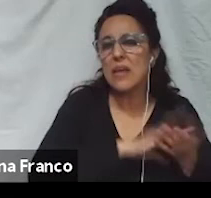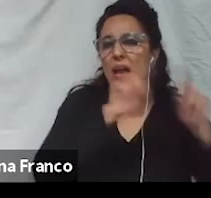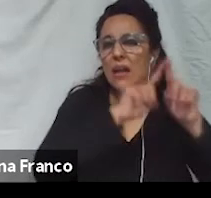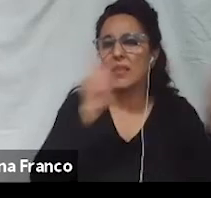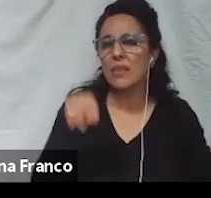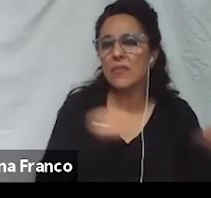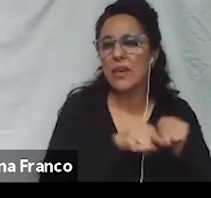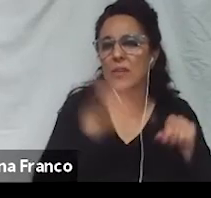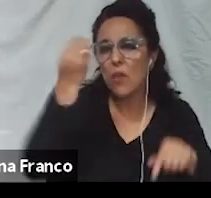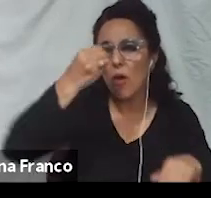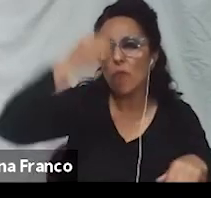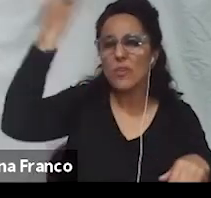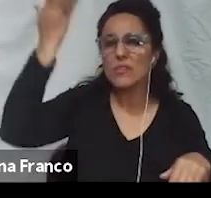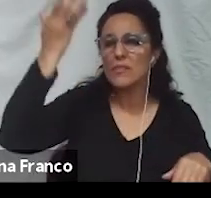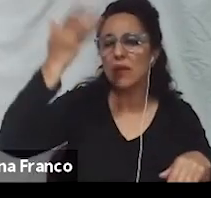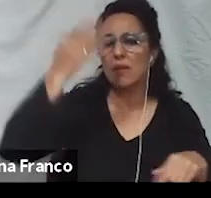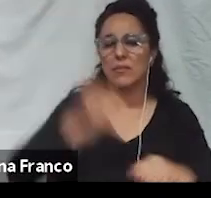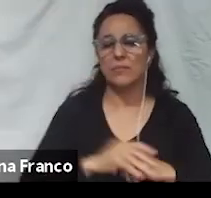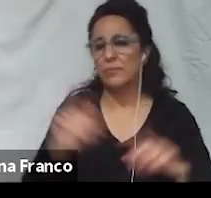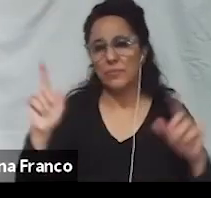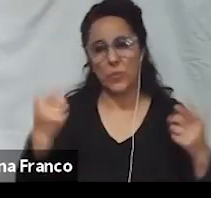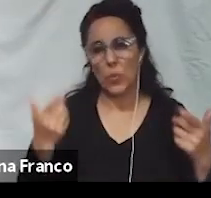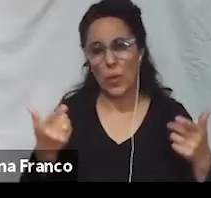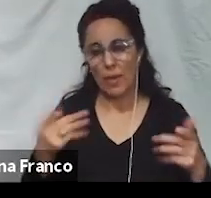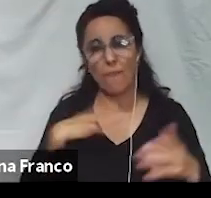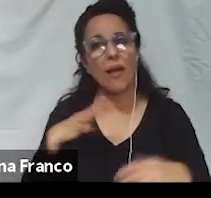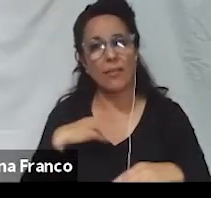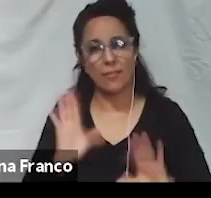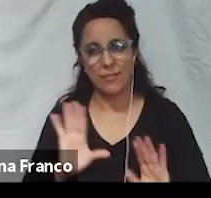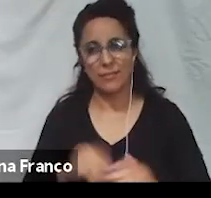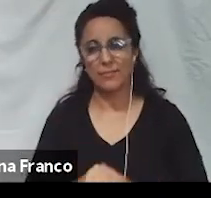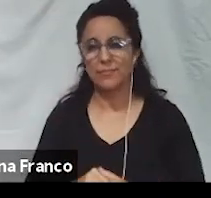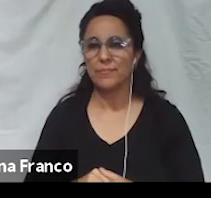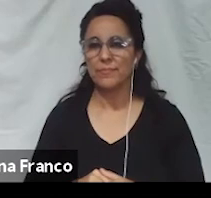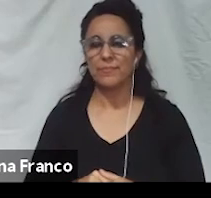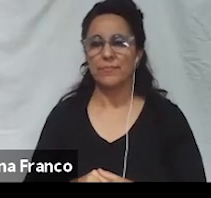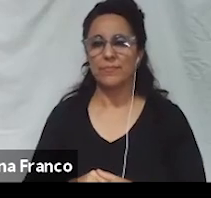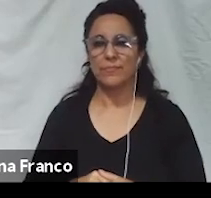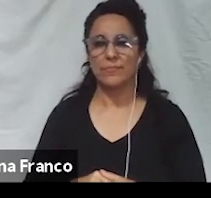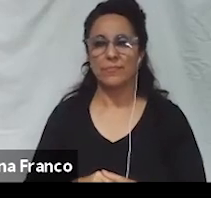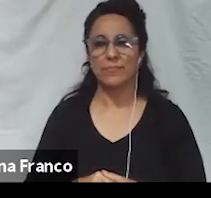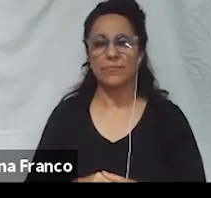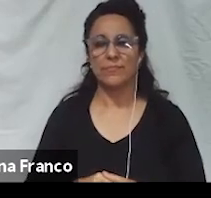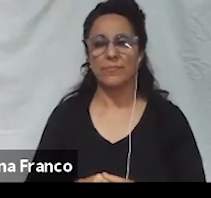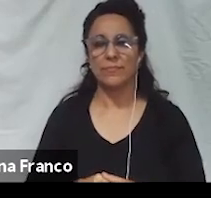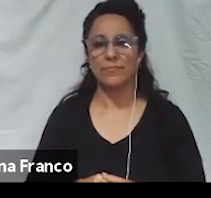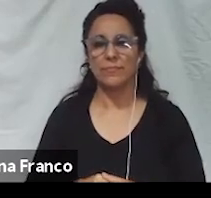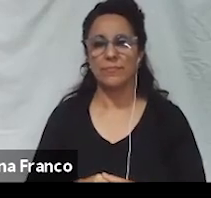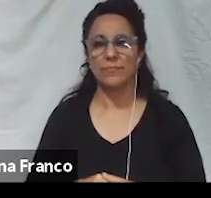certificación oficial que yo pueda poner en mi sitio y decir, bueno, mi sitio es accesible. No, todavía eso no. Bueno,